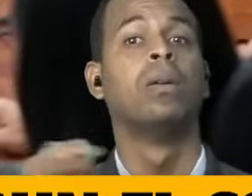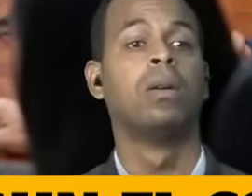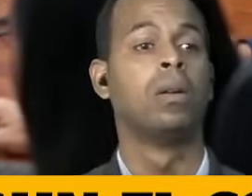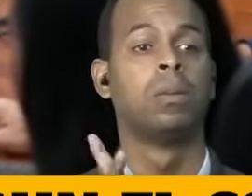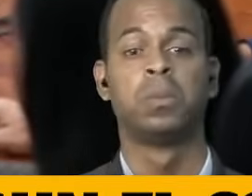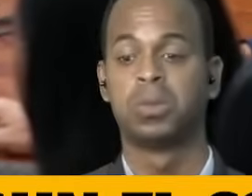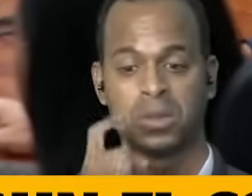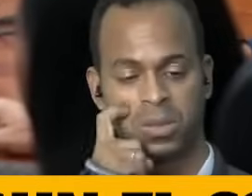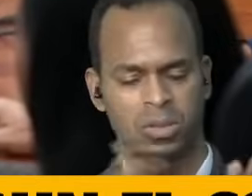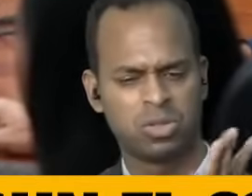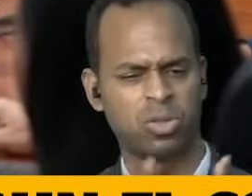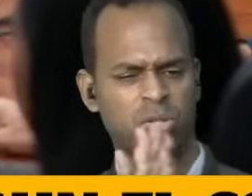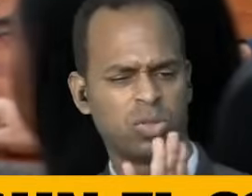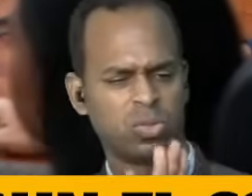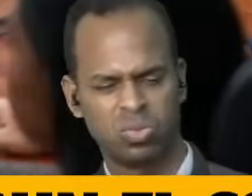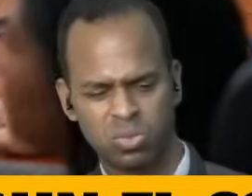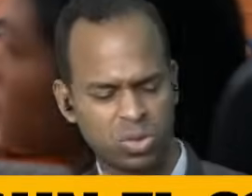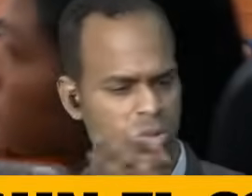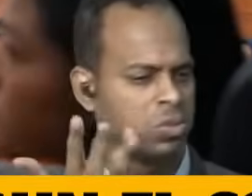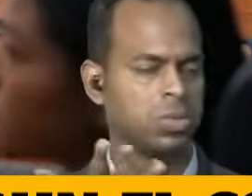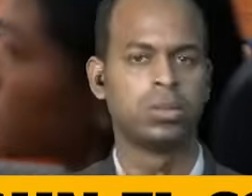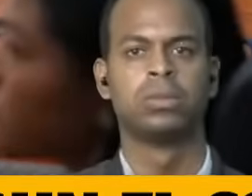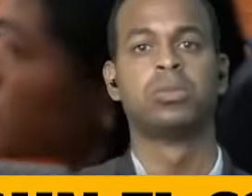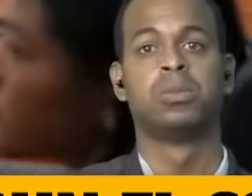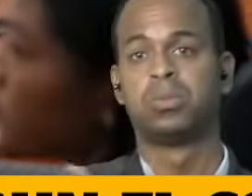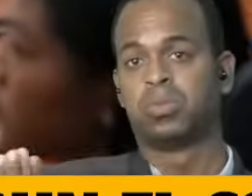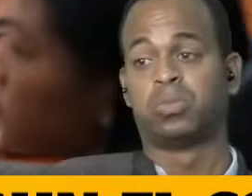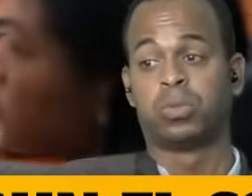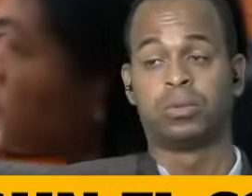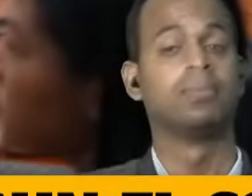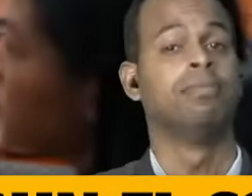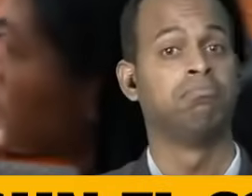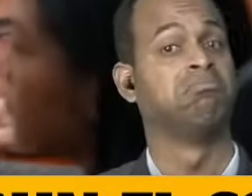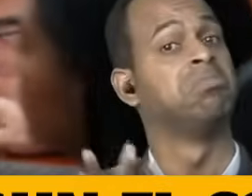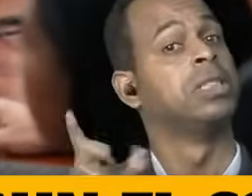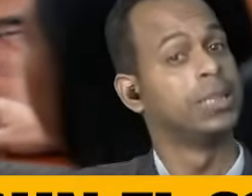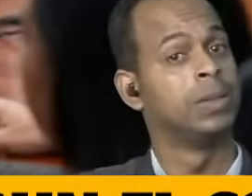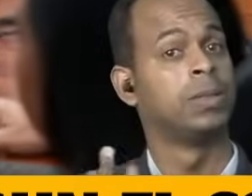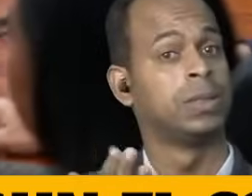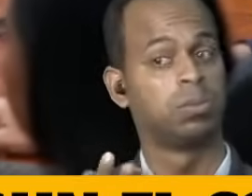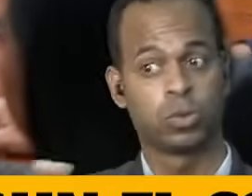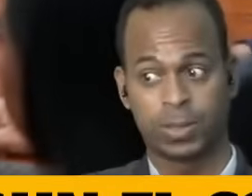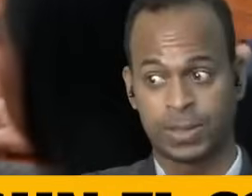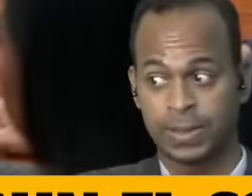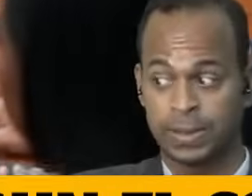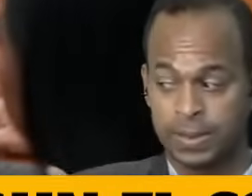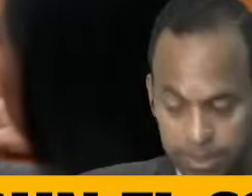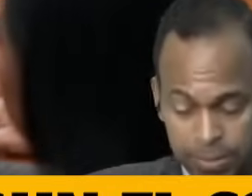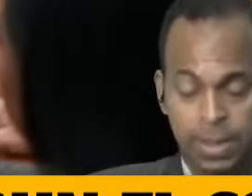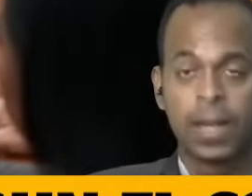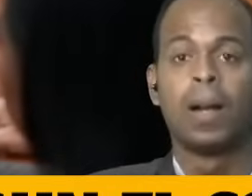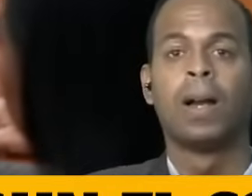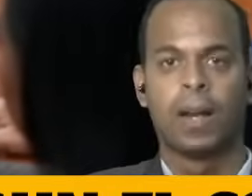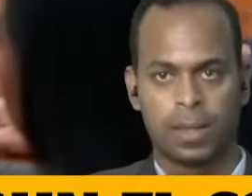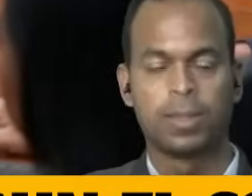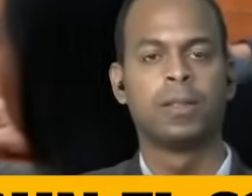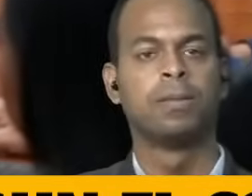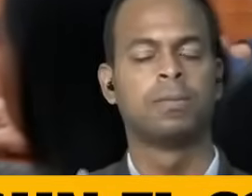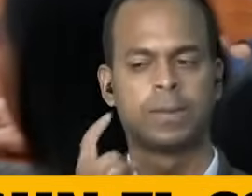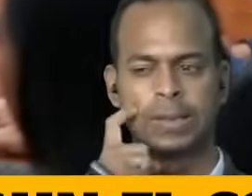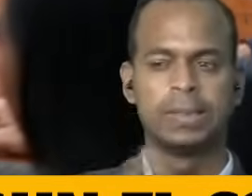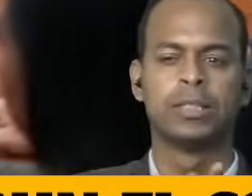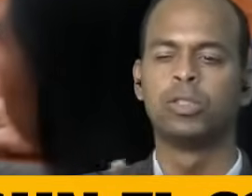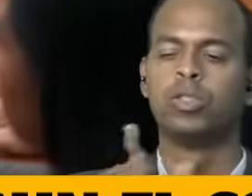identificados, entonces debemos esperar que el INACIP diga esas informaciones, identifique los cuerpos y causa de